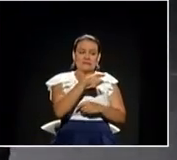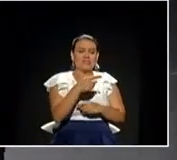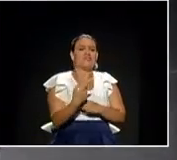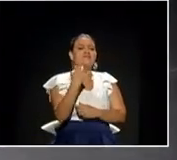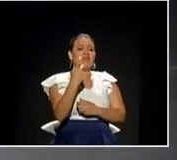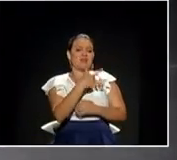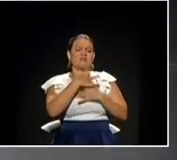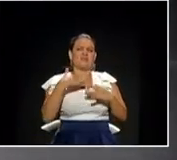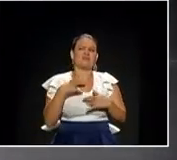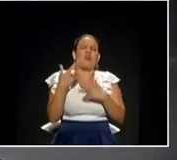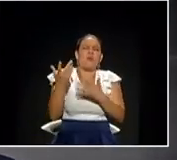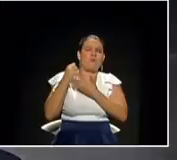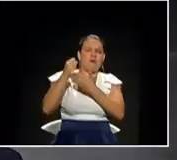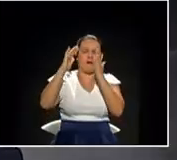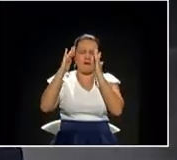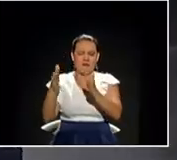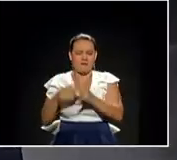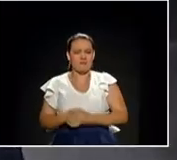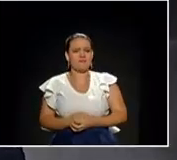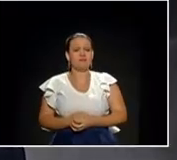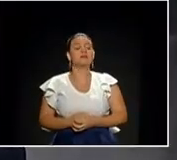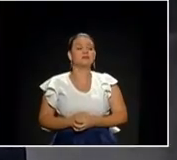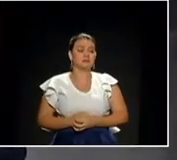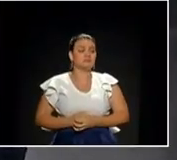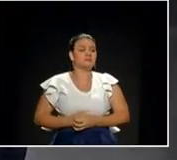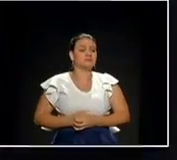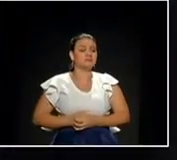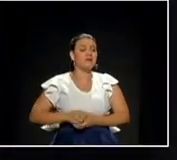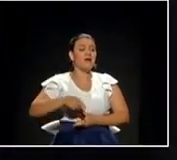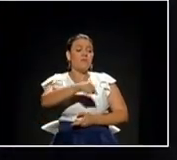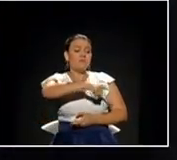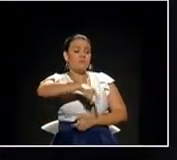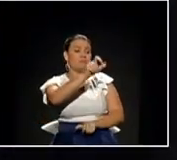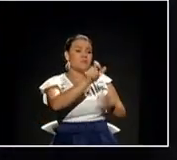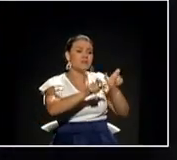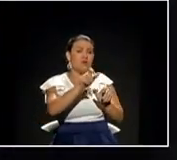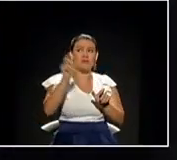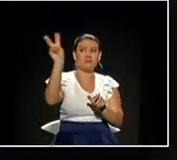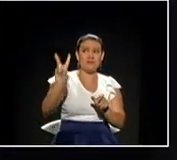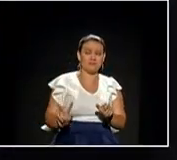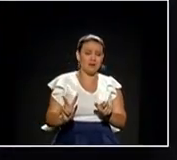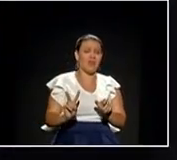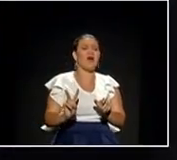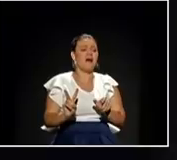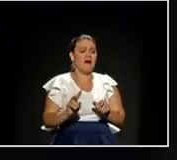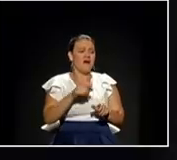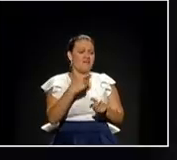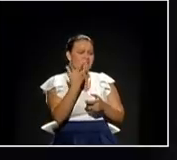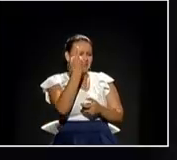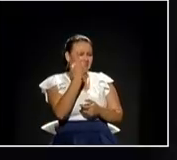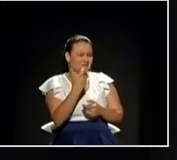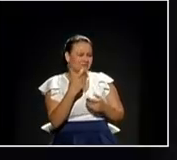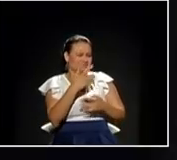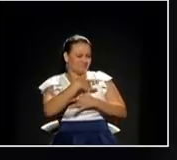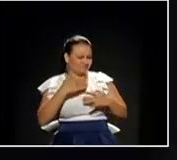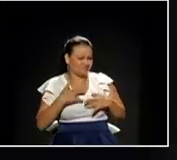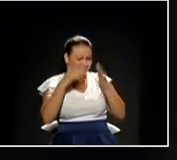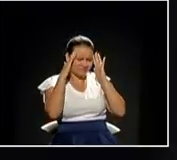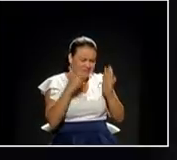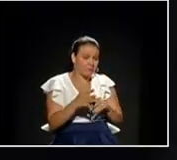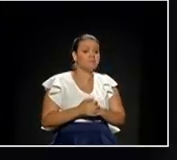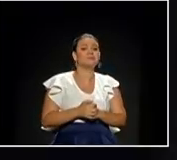vamos a seguir atendiéndolos seguir acompañándonos en salud se han atendido citas y partos y